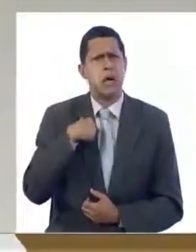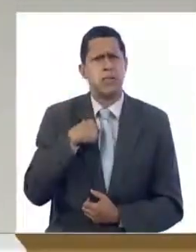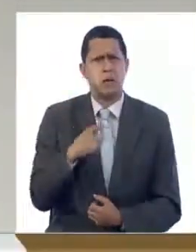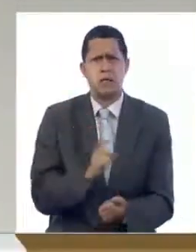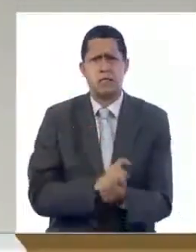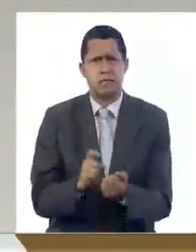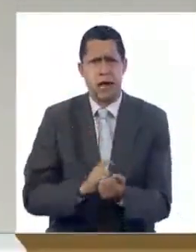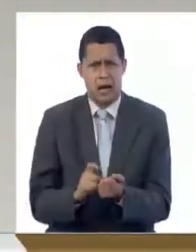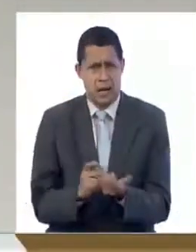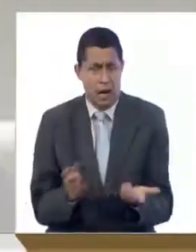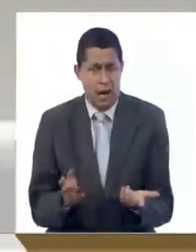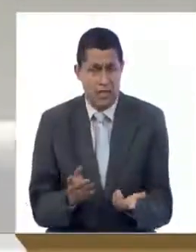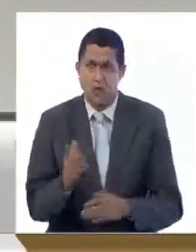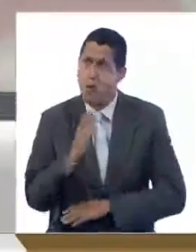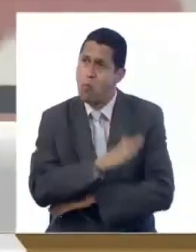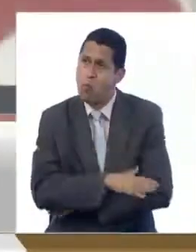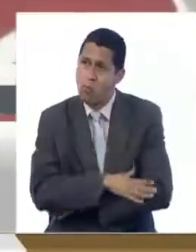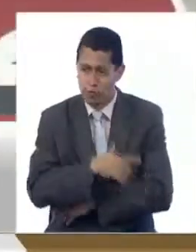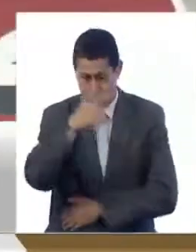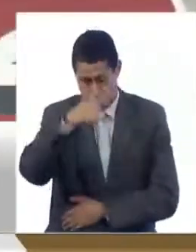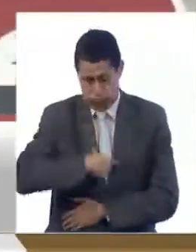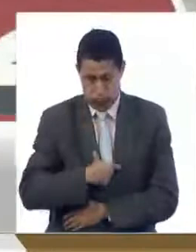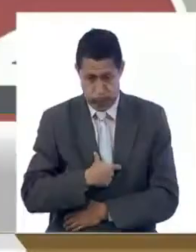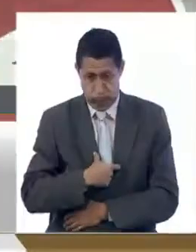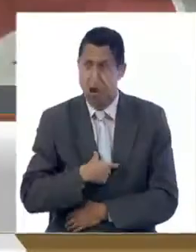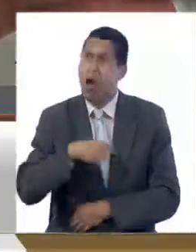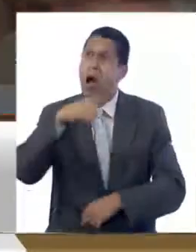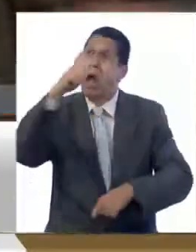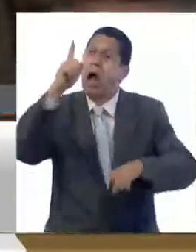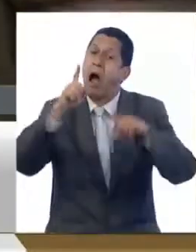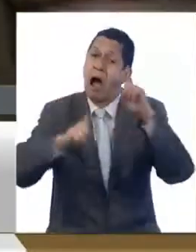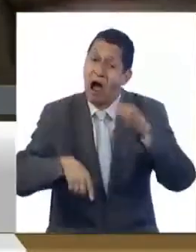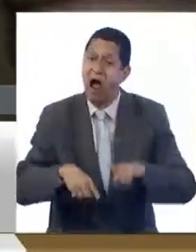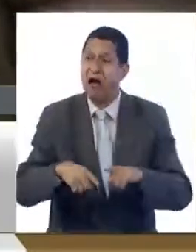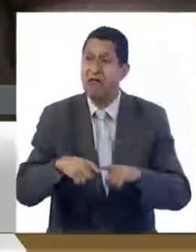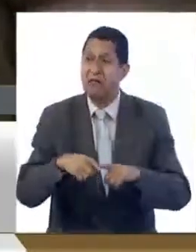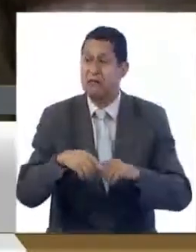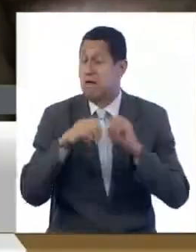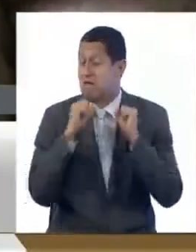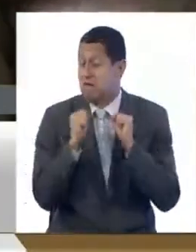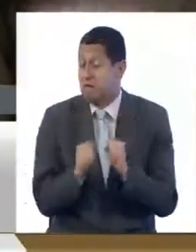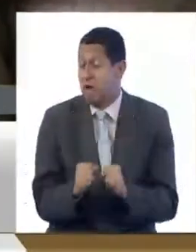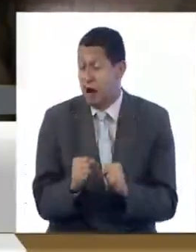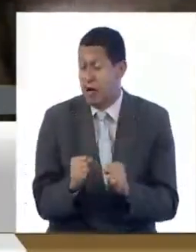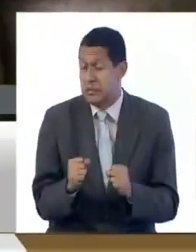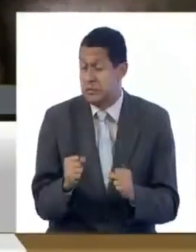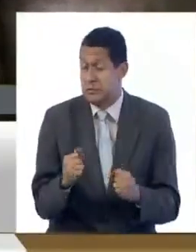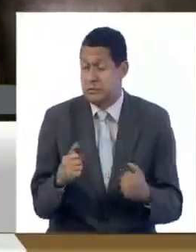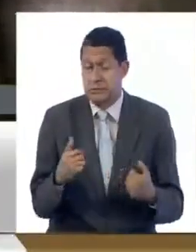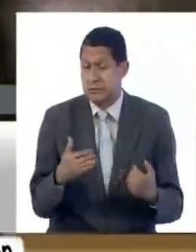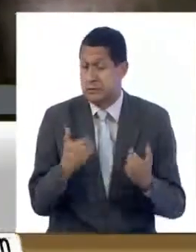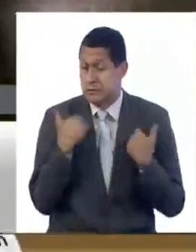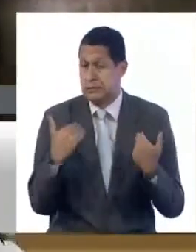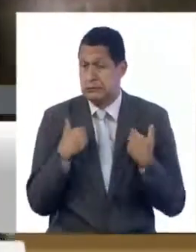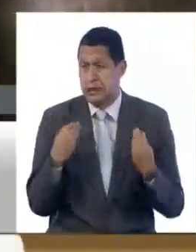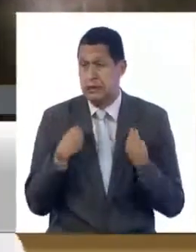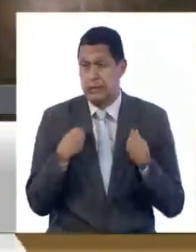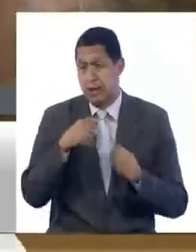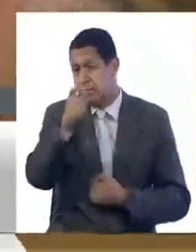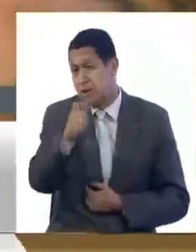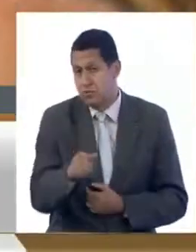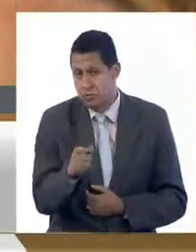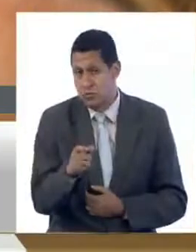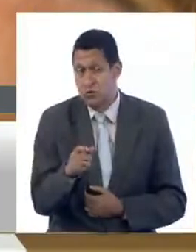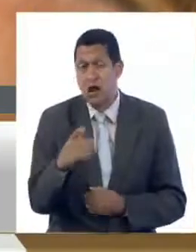carácter y en la manera de comportarse. En algunos casos puede ser tan severa que afecta la vida cotidiana de las personas.